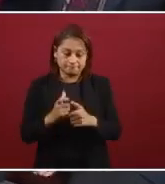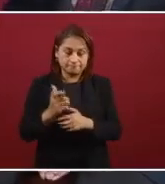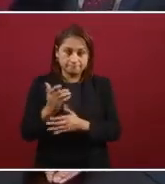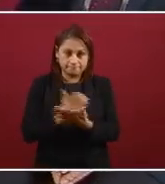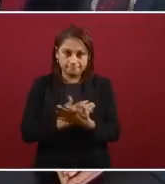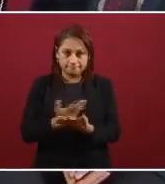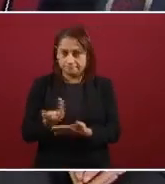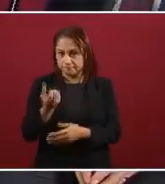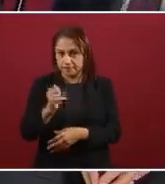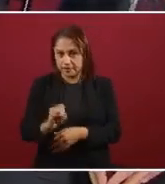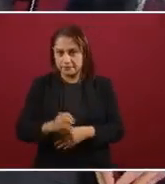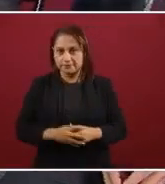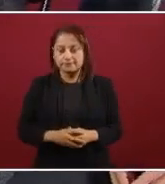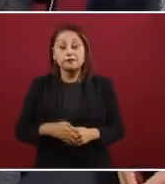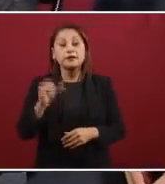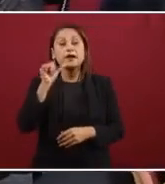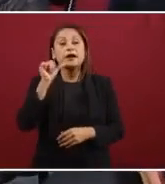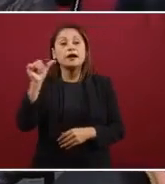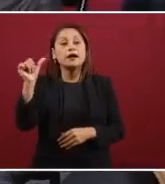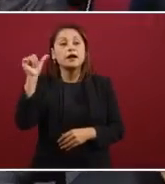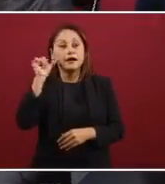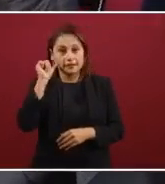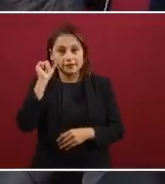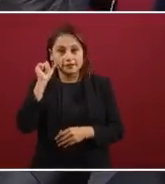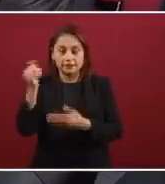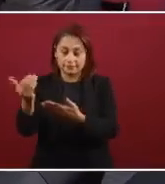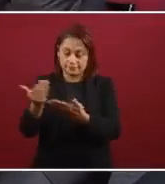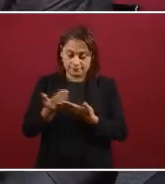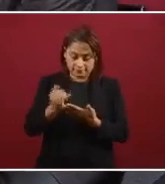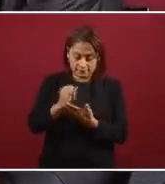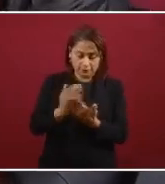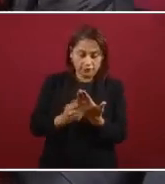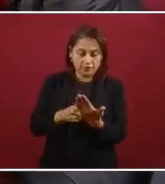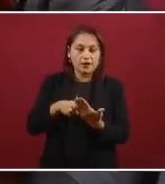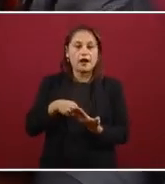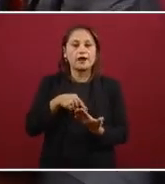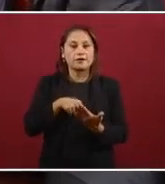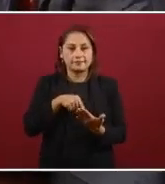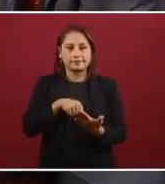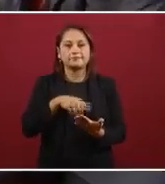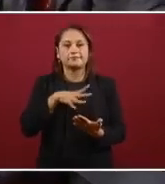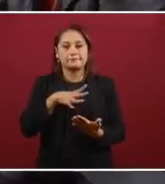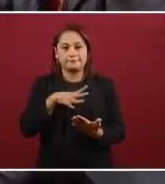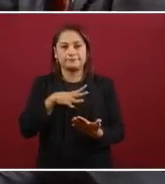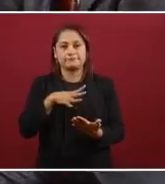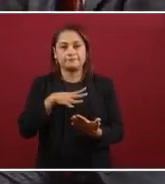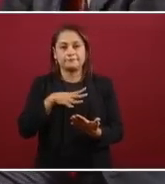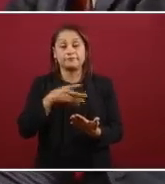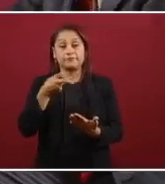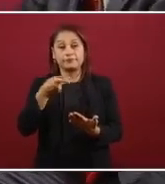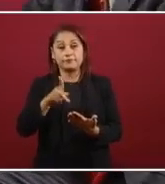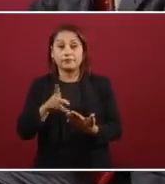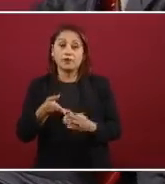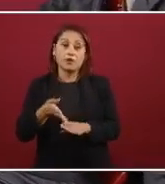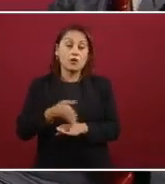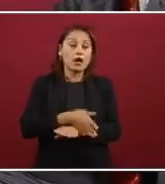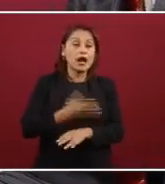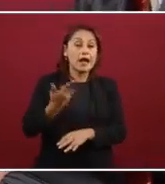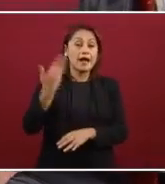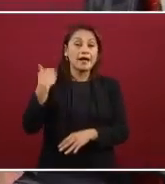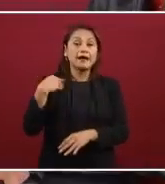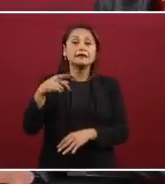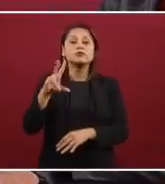ayer fueron esa cantidad, estamos hablando de que se roban 80,000 barriles